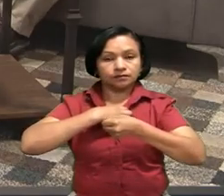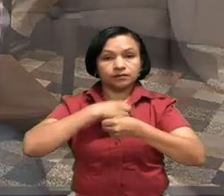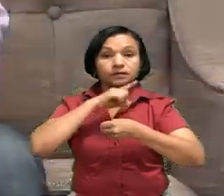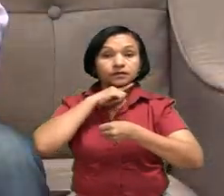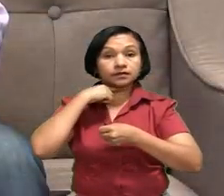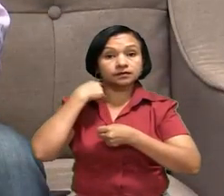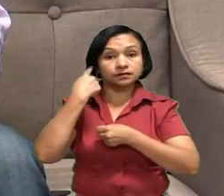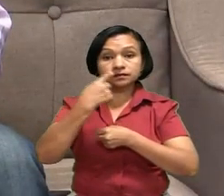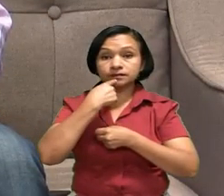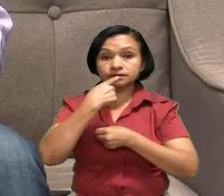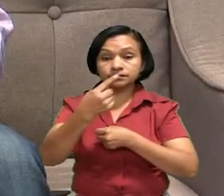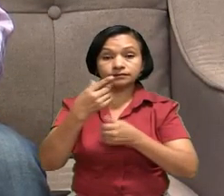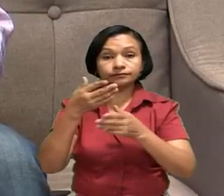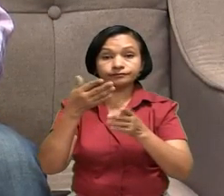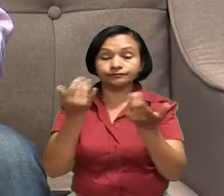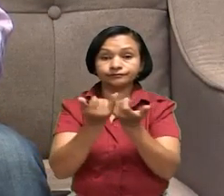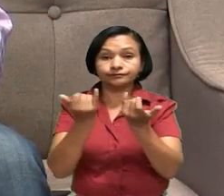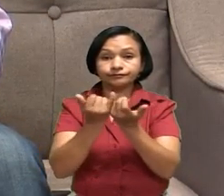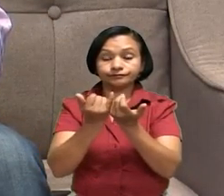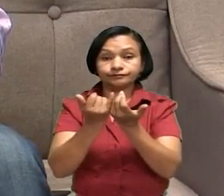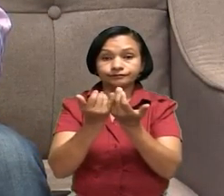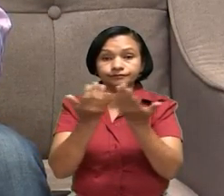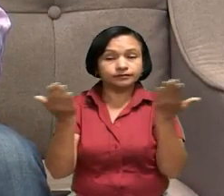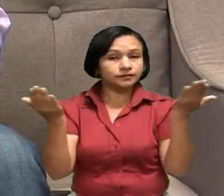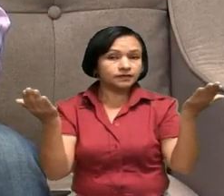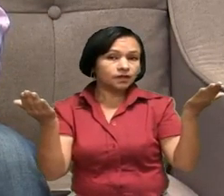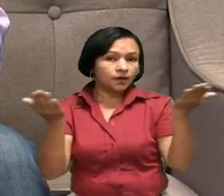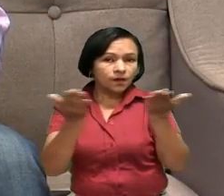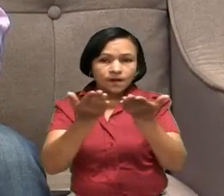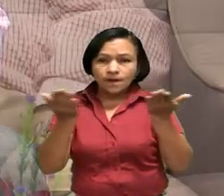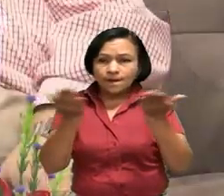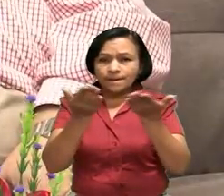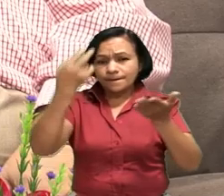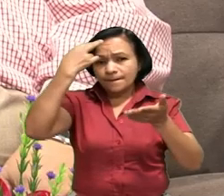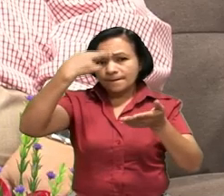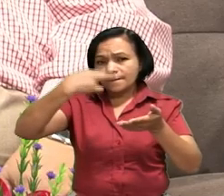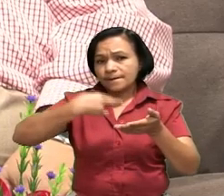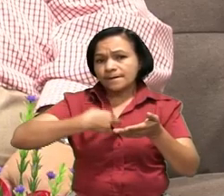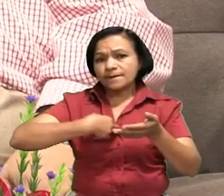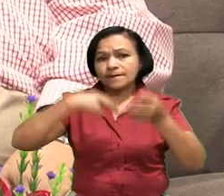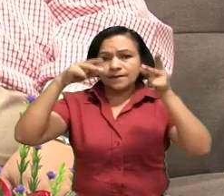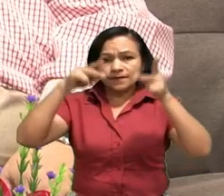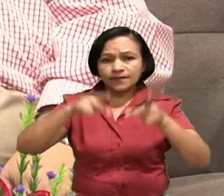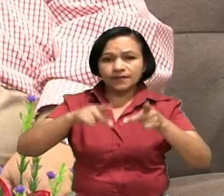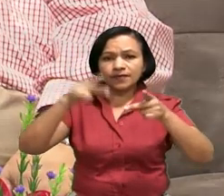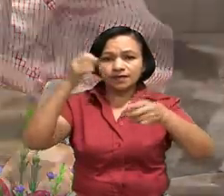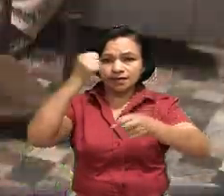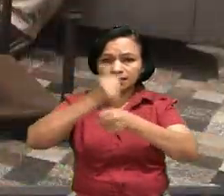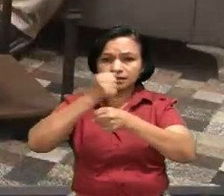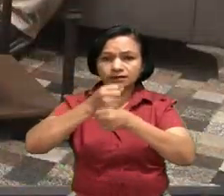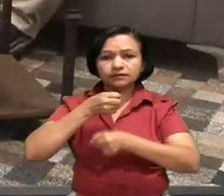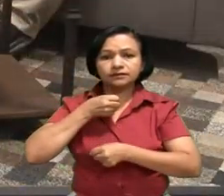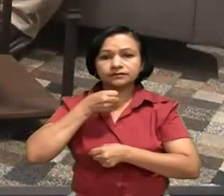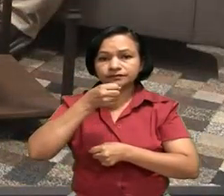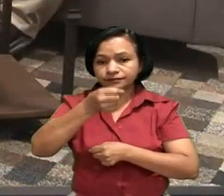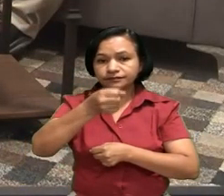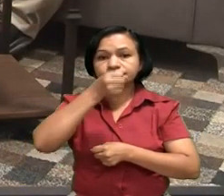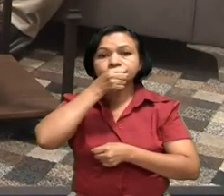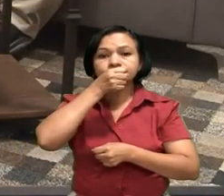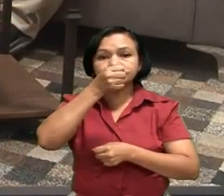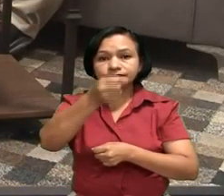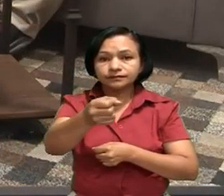líneas no existen márgenes medianamente dentro de la responsabilidad del periodista cómo podemos entender esto